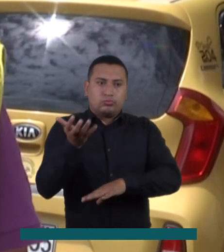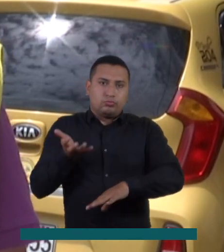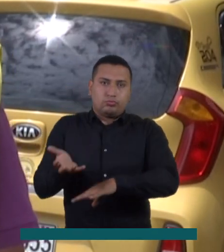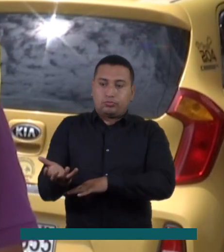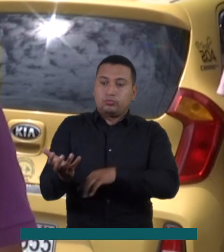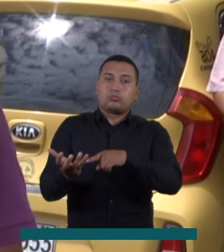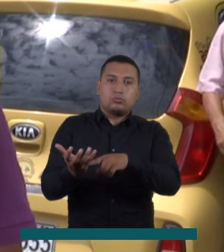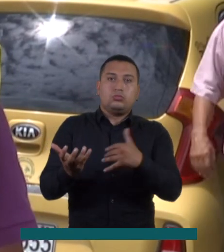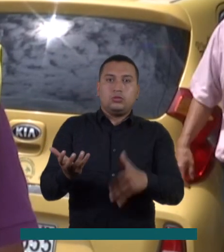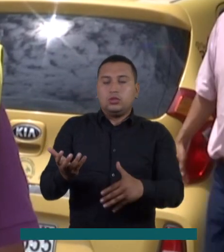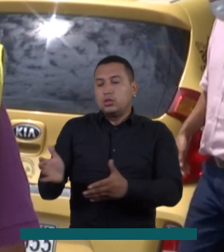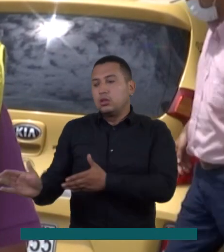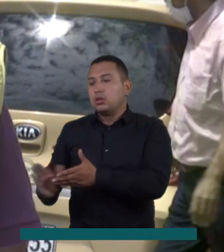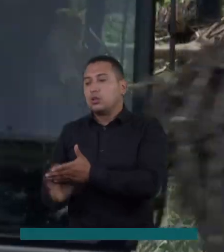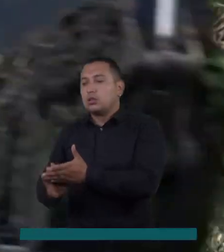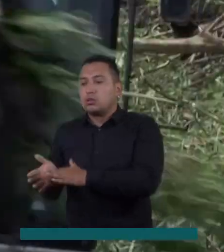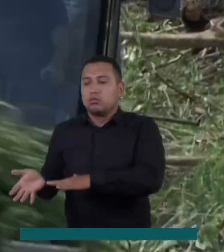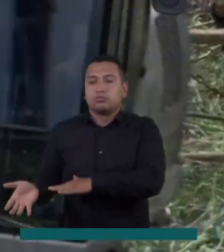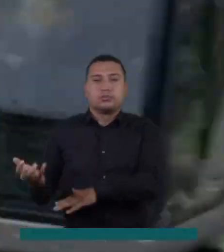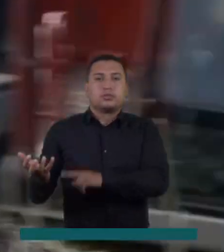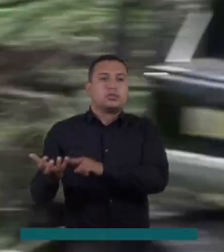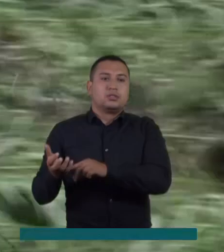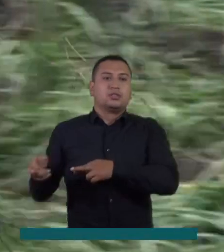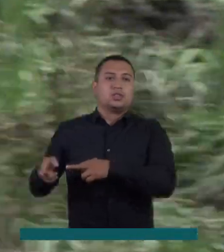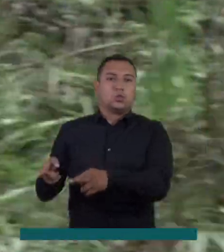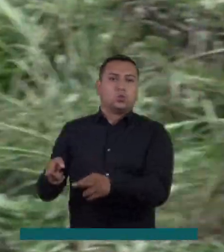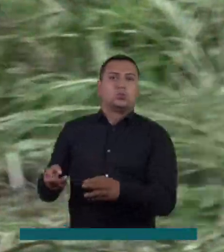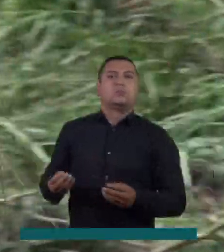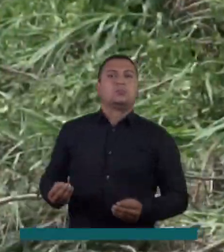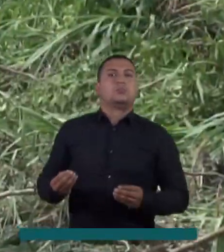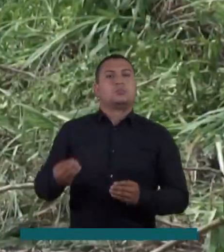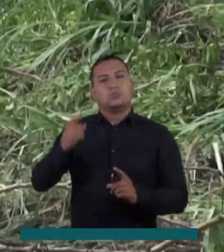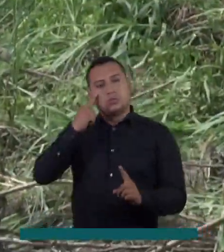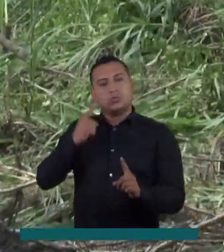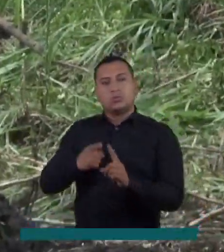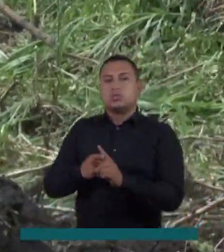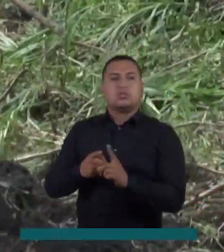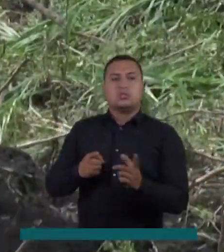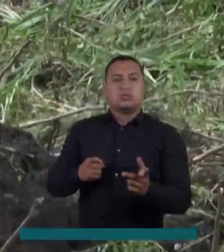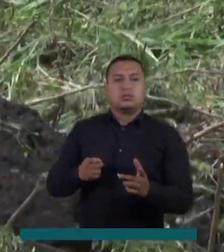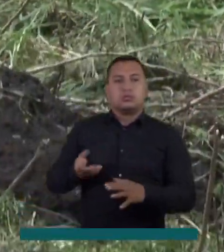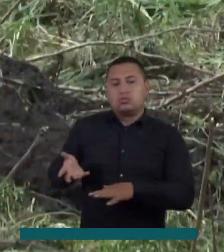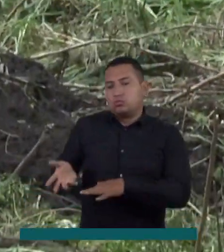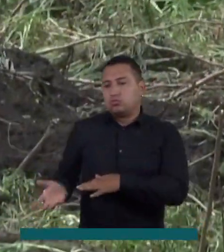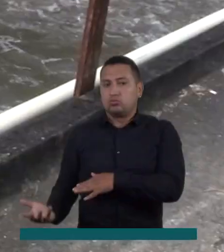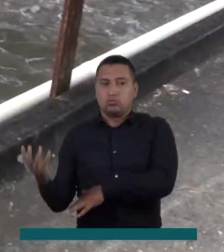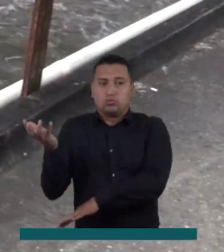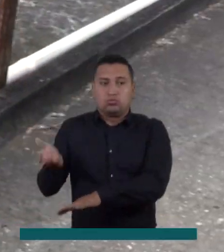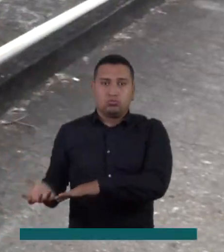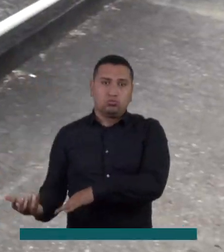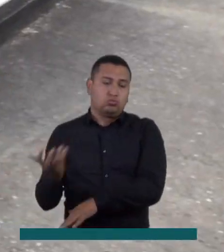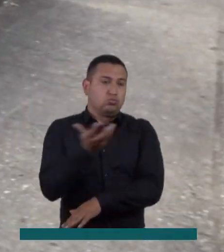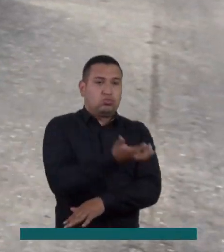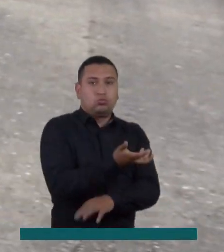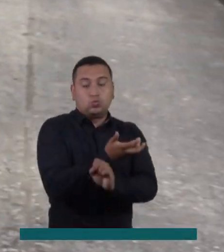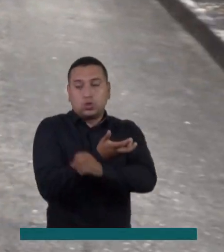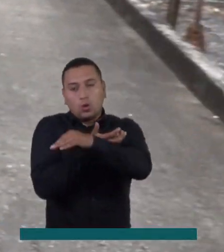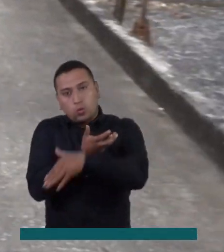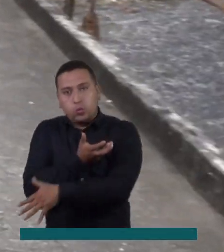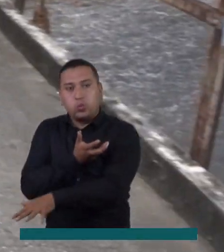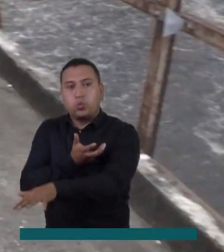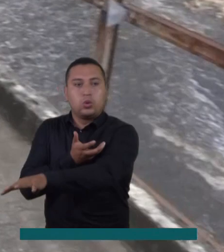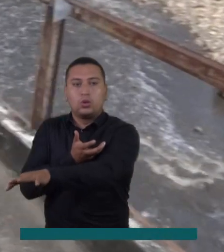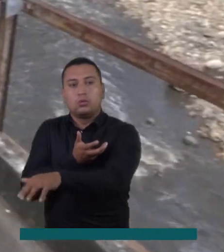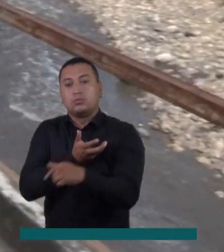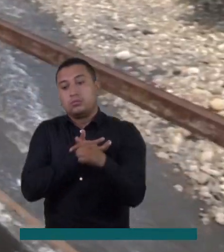está interviniendo el río. La idea es allí realizar unas obras de mitigación para poder desviar un poco el cauce. Aunque este puente no